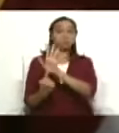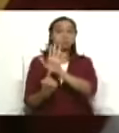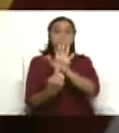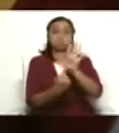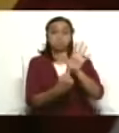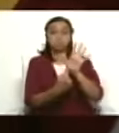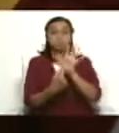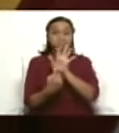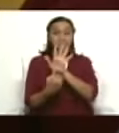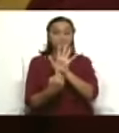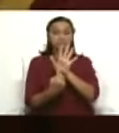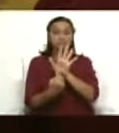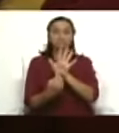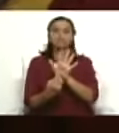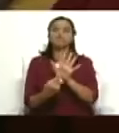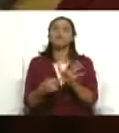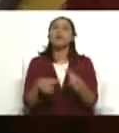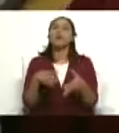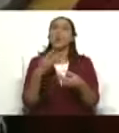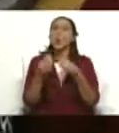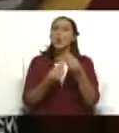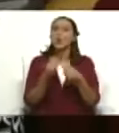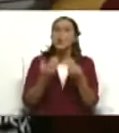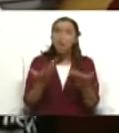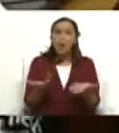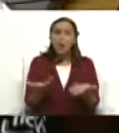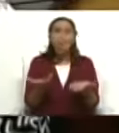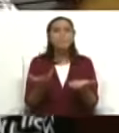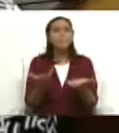de cuál debe ser la vía